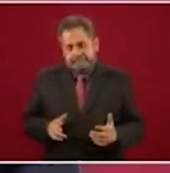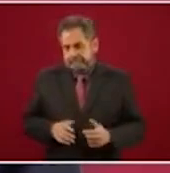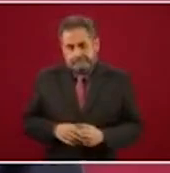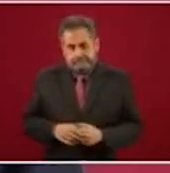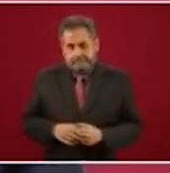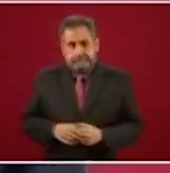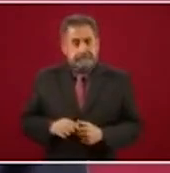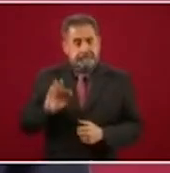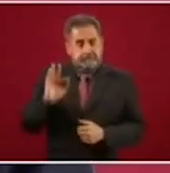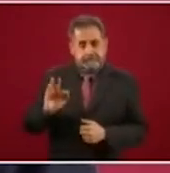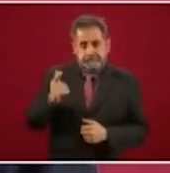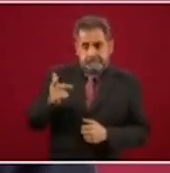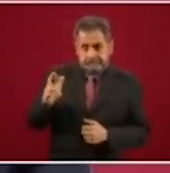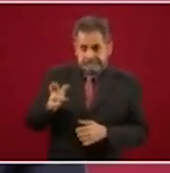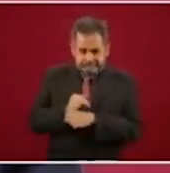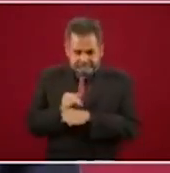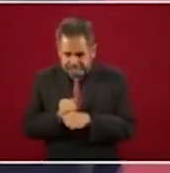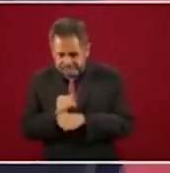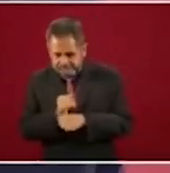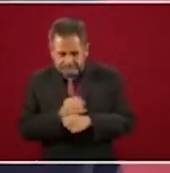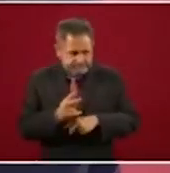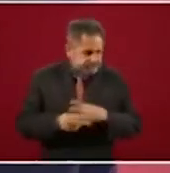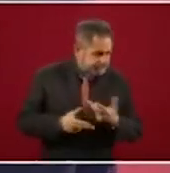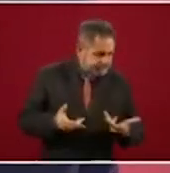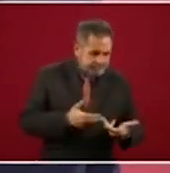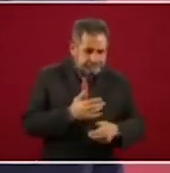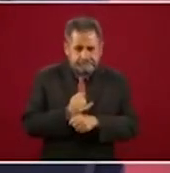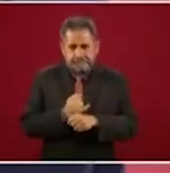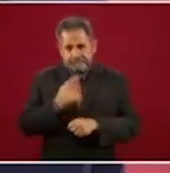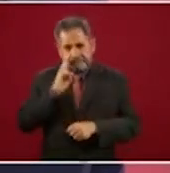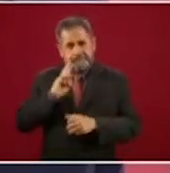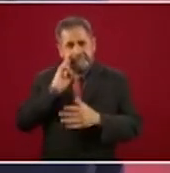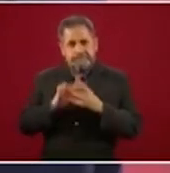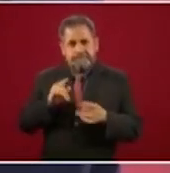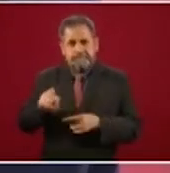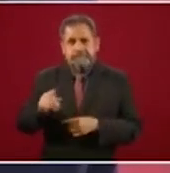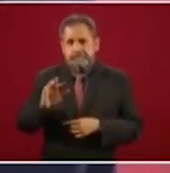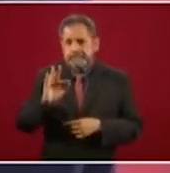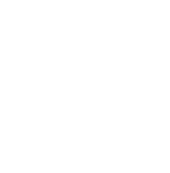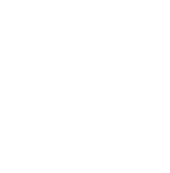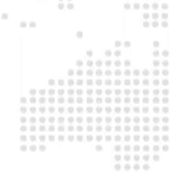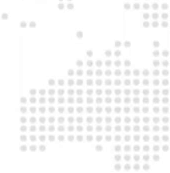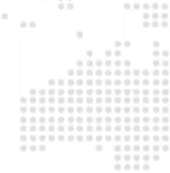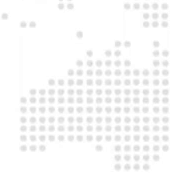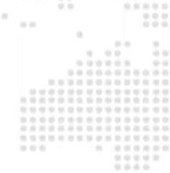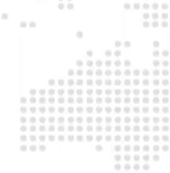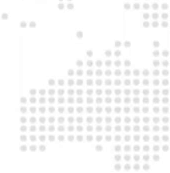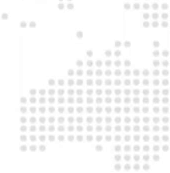Y la Fiscalía está haciendo la investigación, en este caso la Fiscalía de Guerrero.